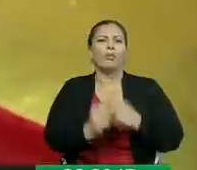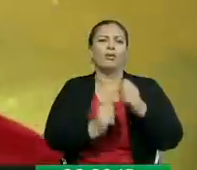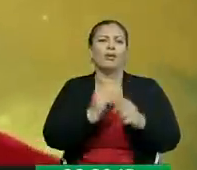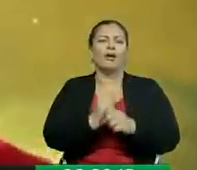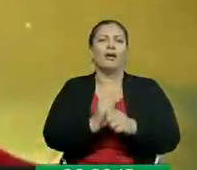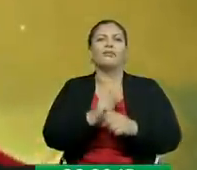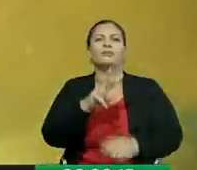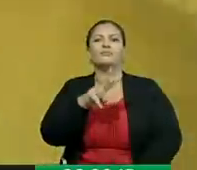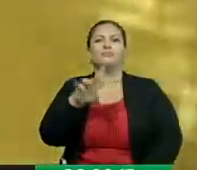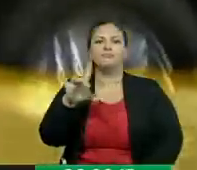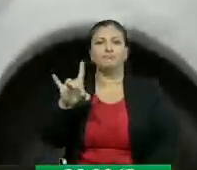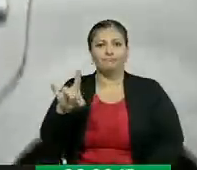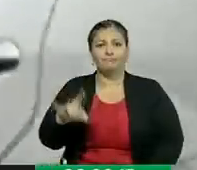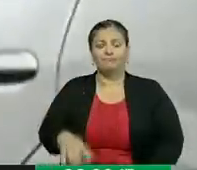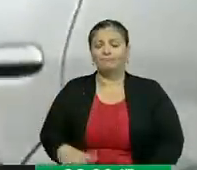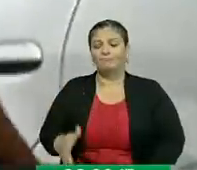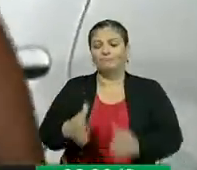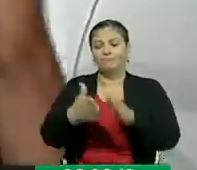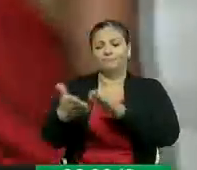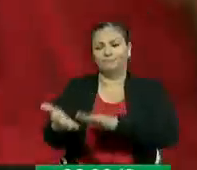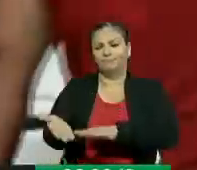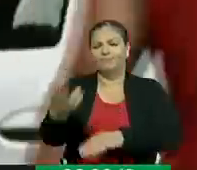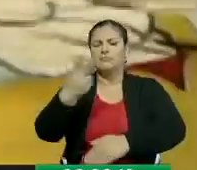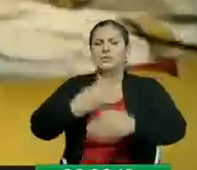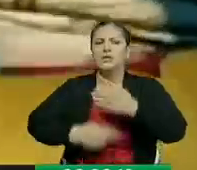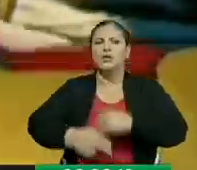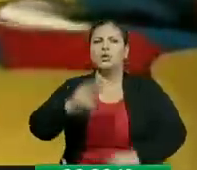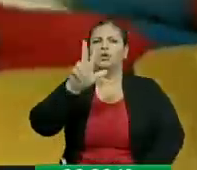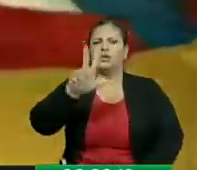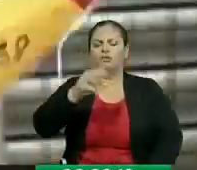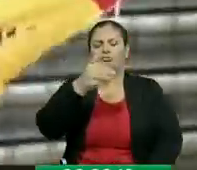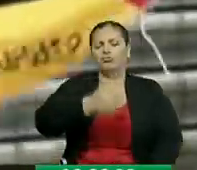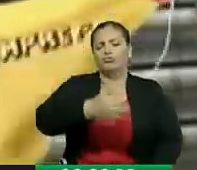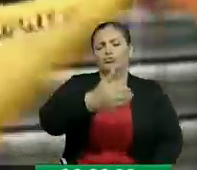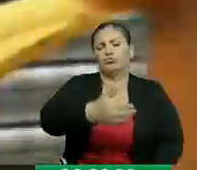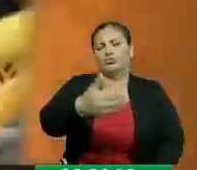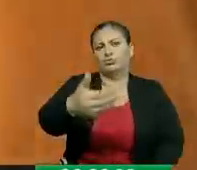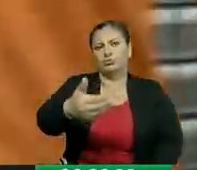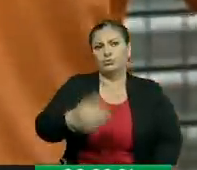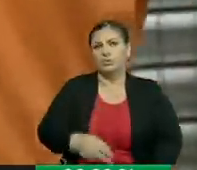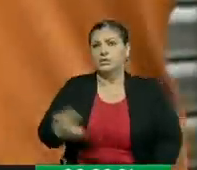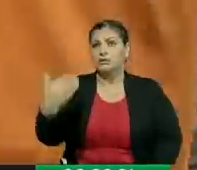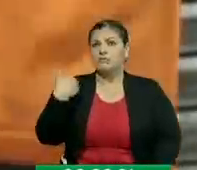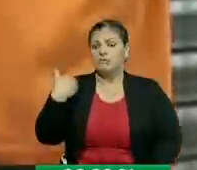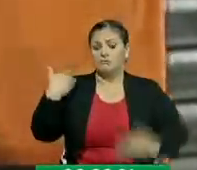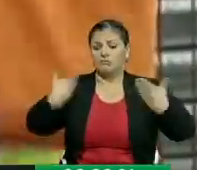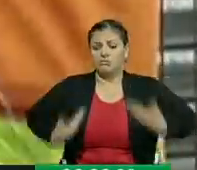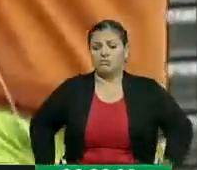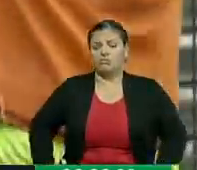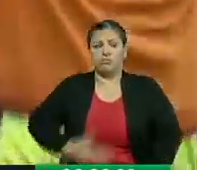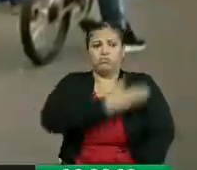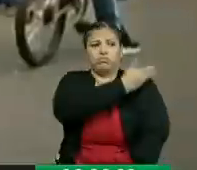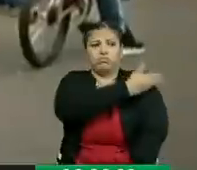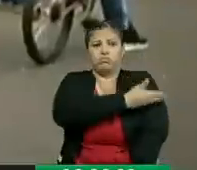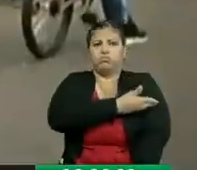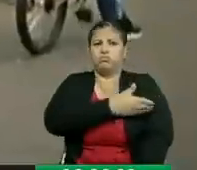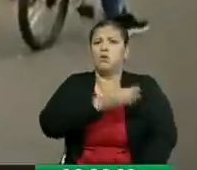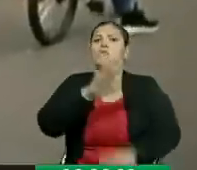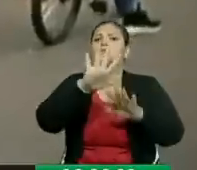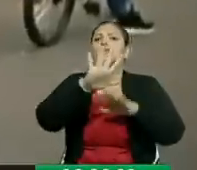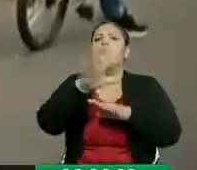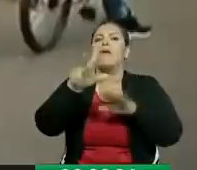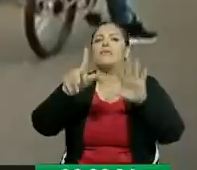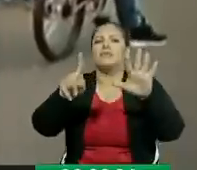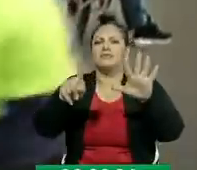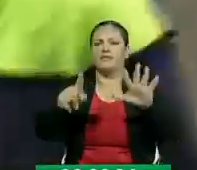en la orfandad. La colección de 56 camisetas del equipo de sus amores que logró reunir durante varios